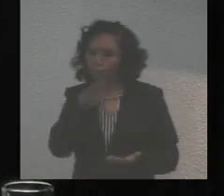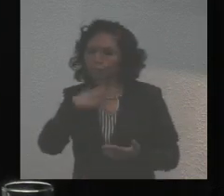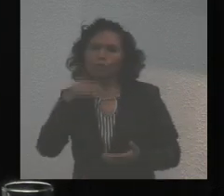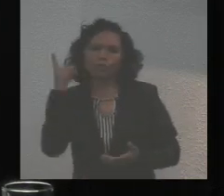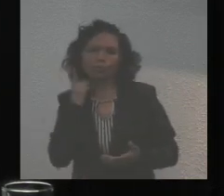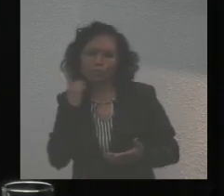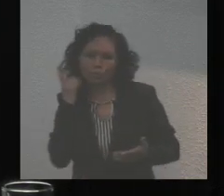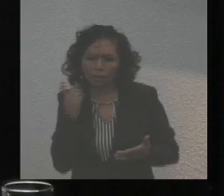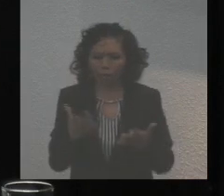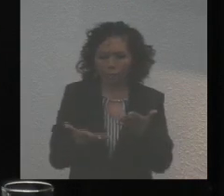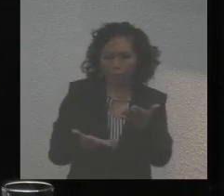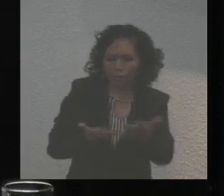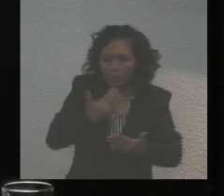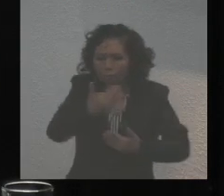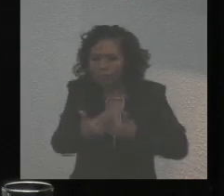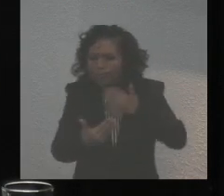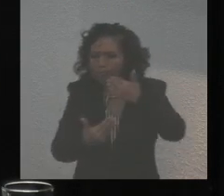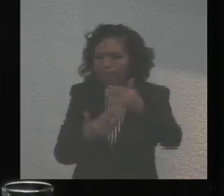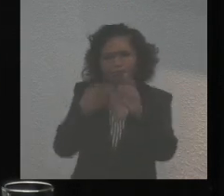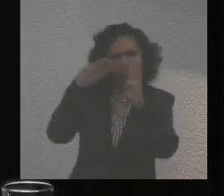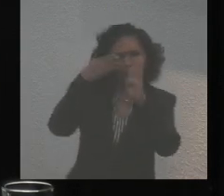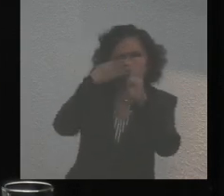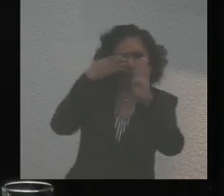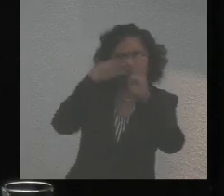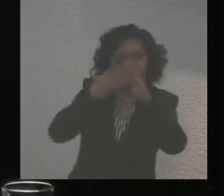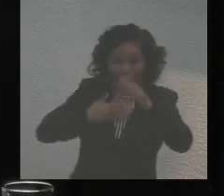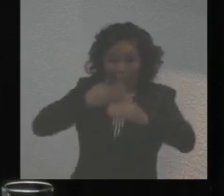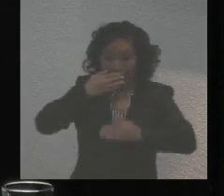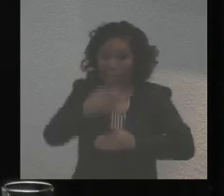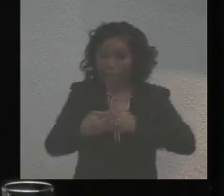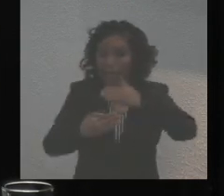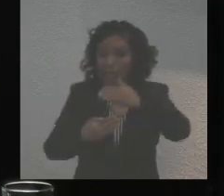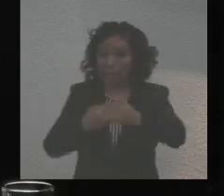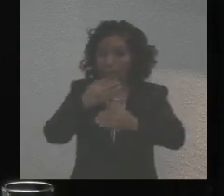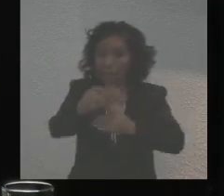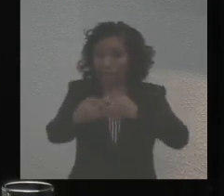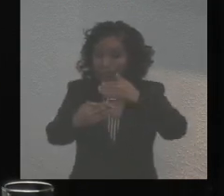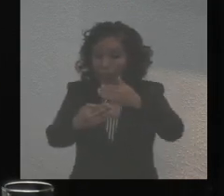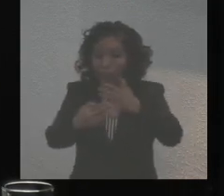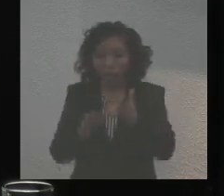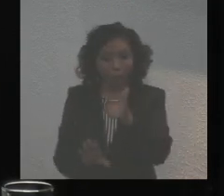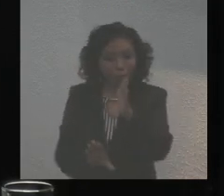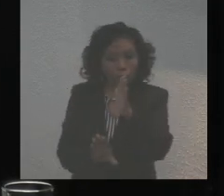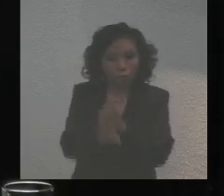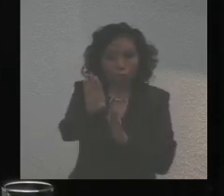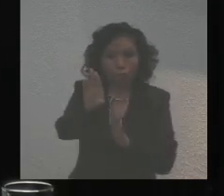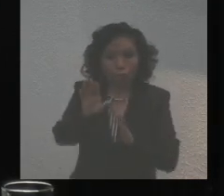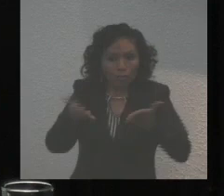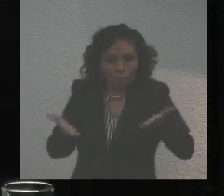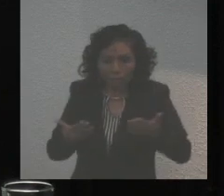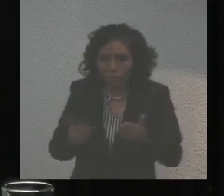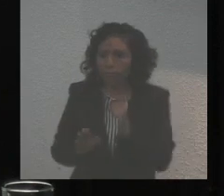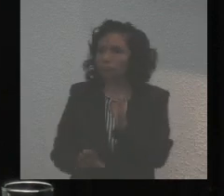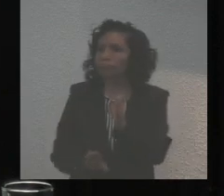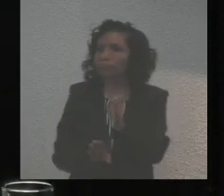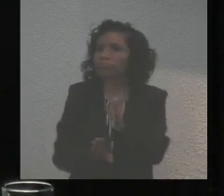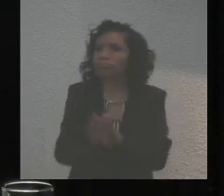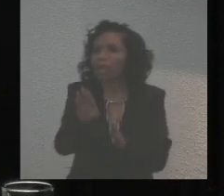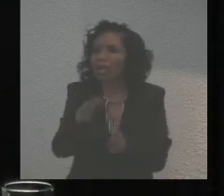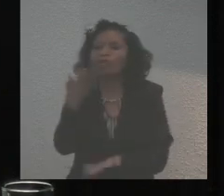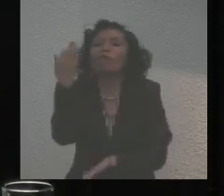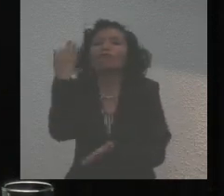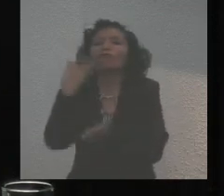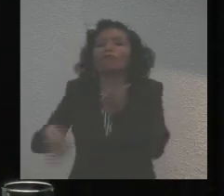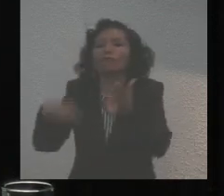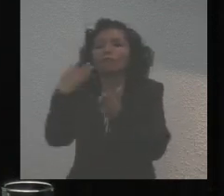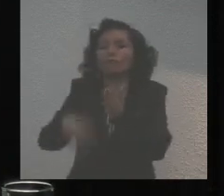midiendo con la objetividad de los tiempos cada paso que se necesitaba para avanzar y el camino también de lo que nos falta por